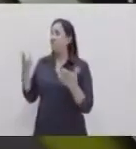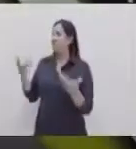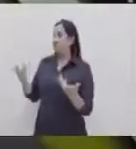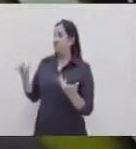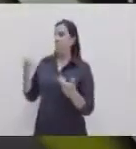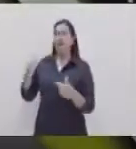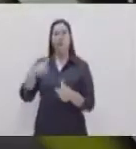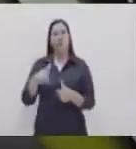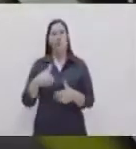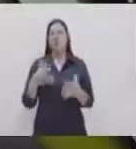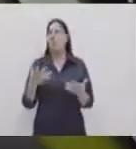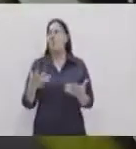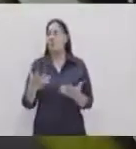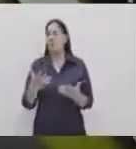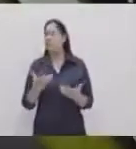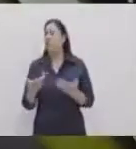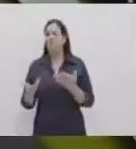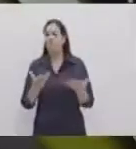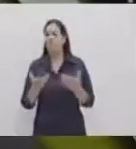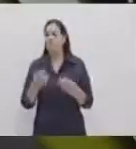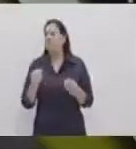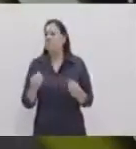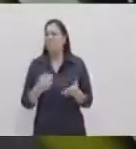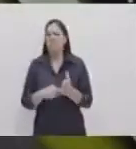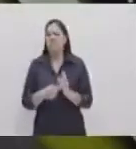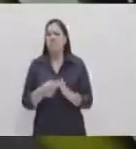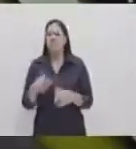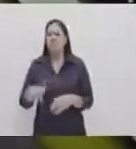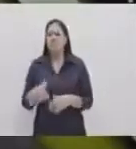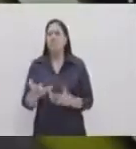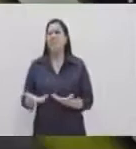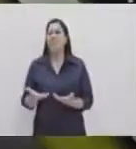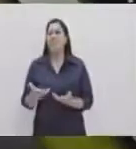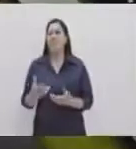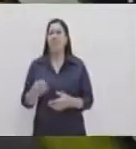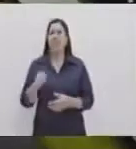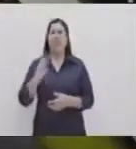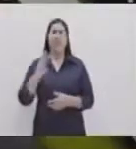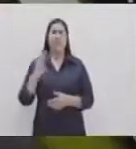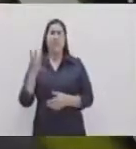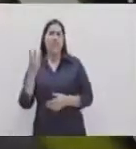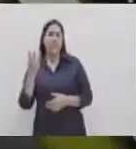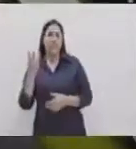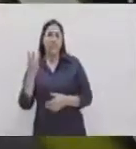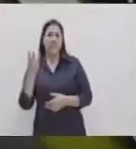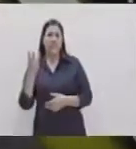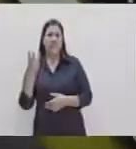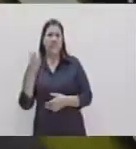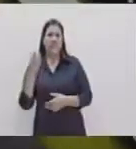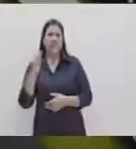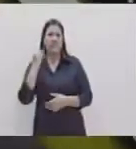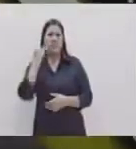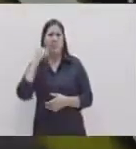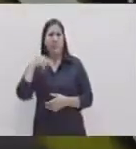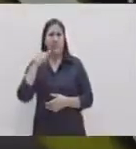ternarios. Ternarios. ¿El ter podría ser de 3? Podría ser, es de 3.